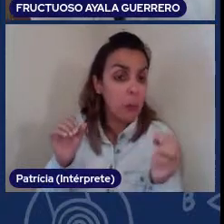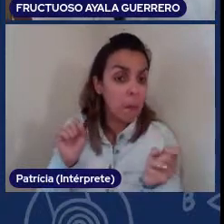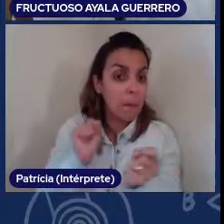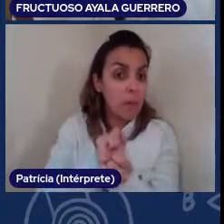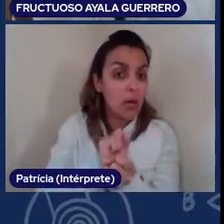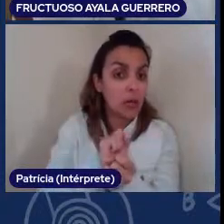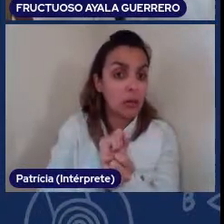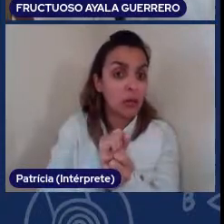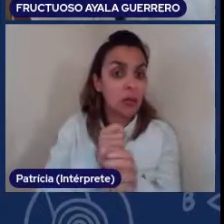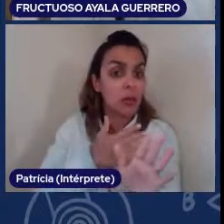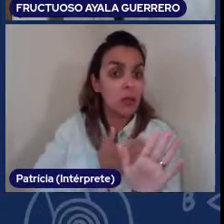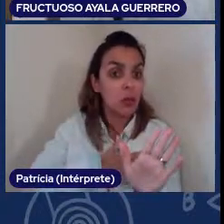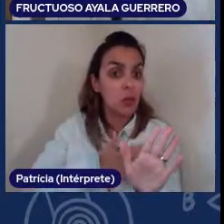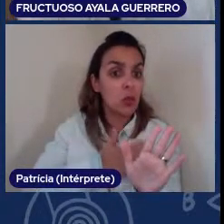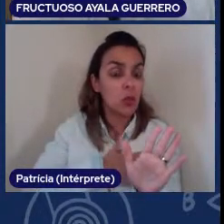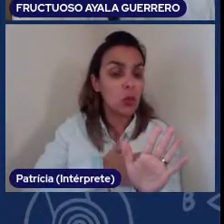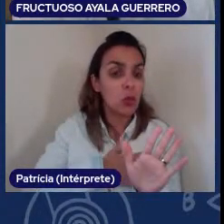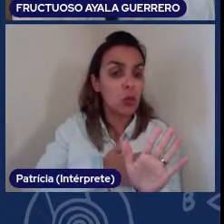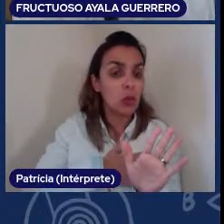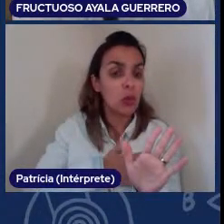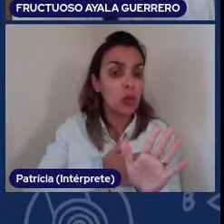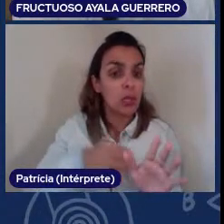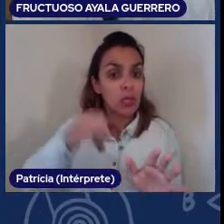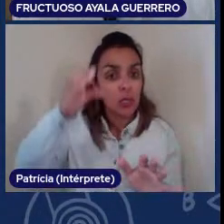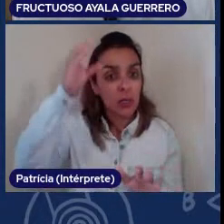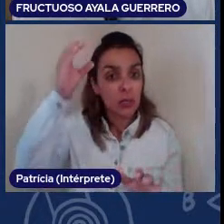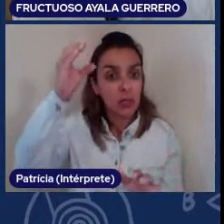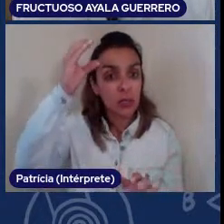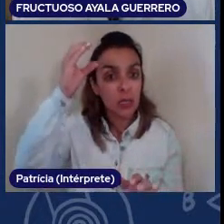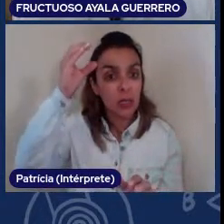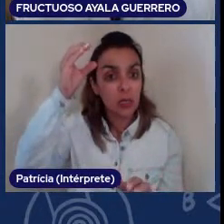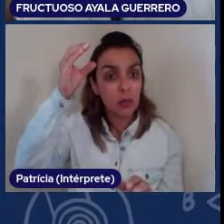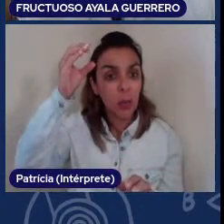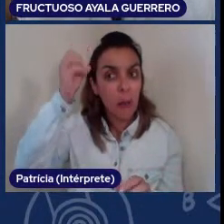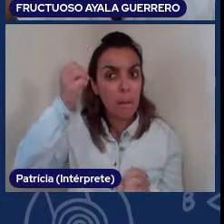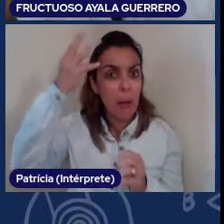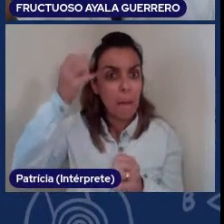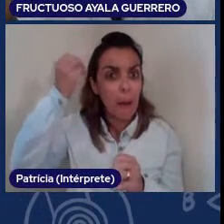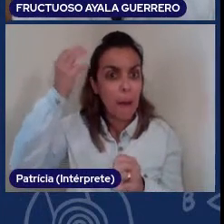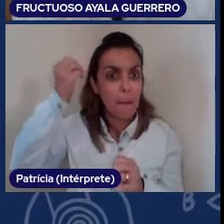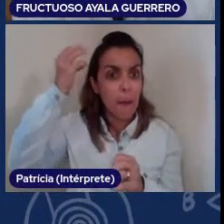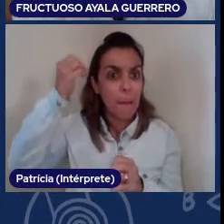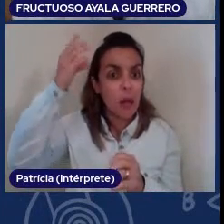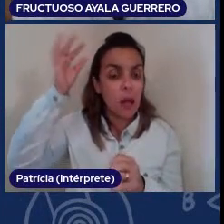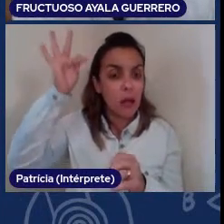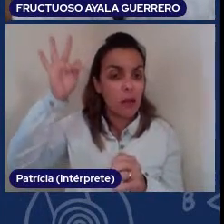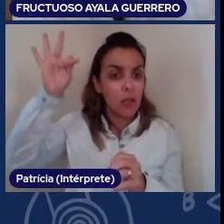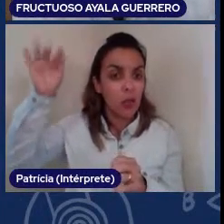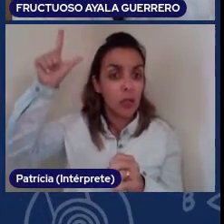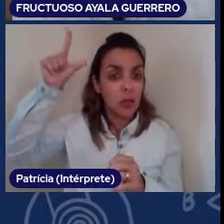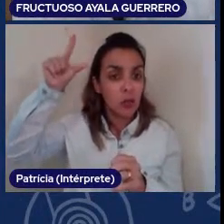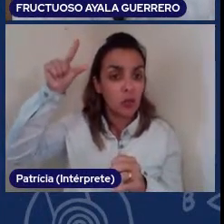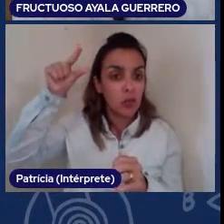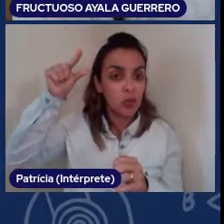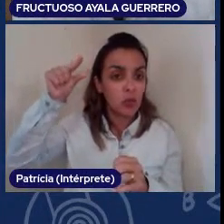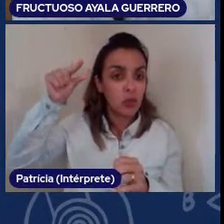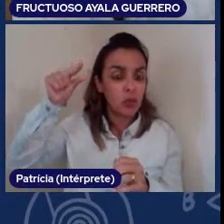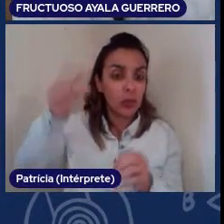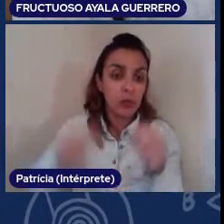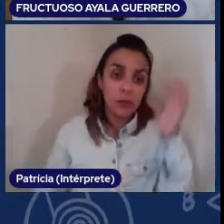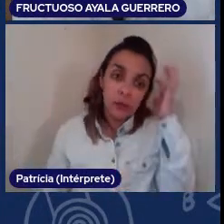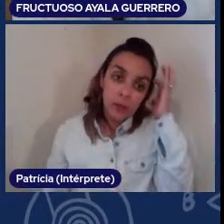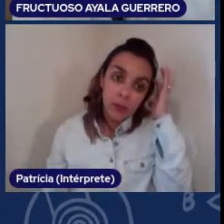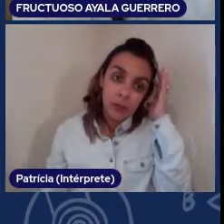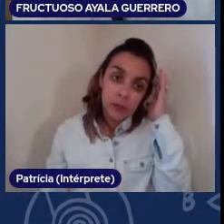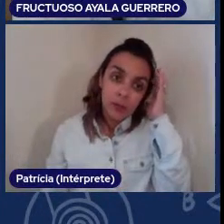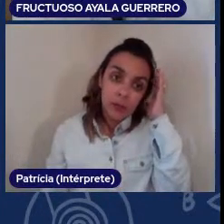cabo el movimiento, la actividad cerebral se activa, es decir, disminuye de frecuencia, perdón, disminuye